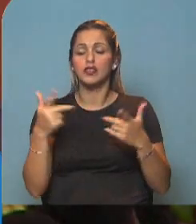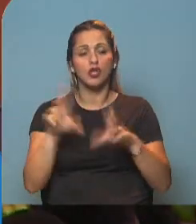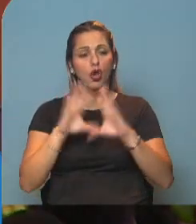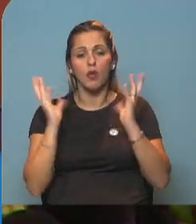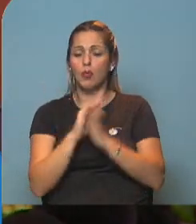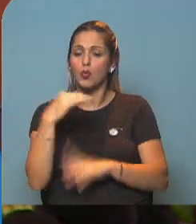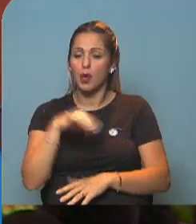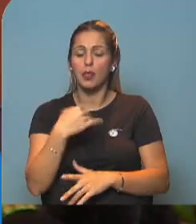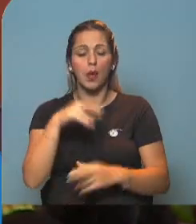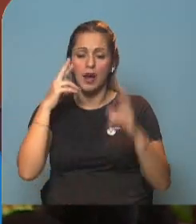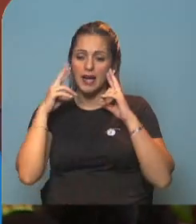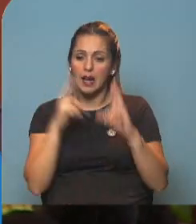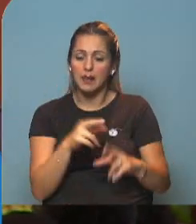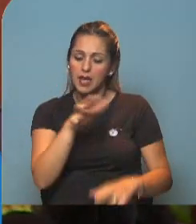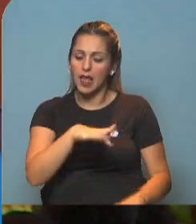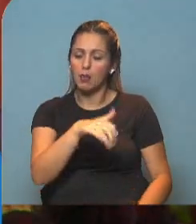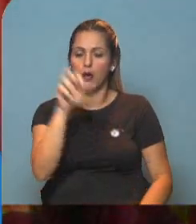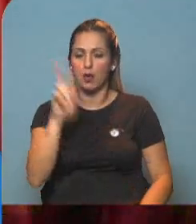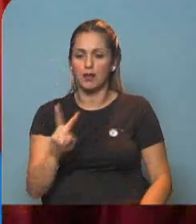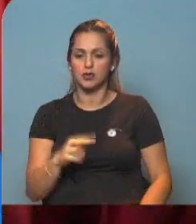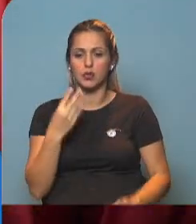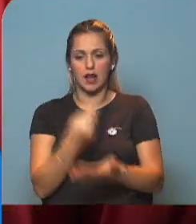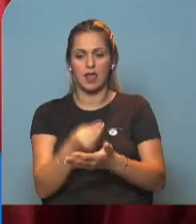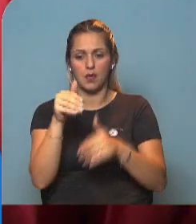la elección del pueblo venezolano.